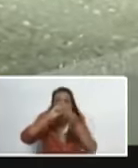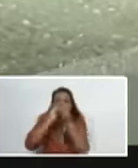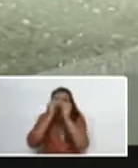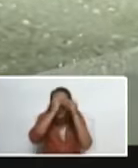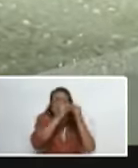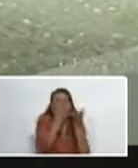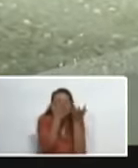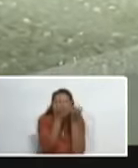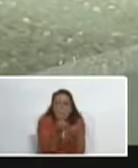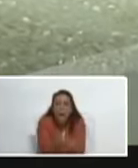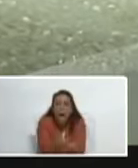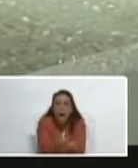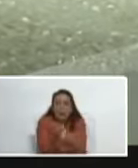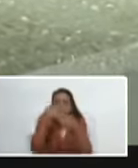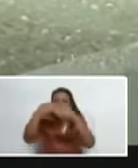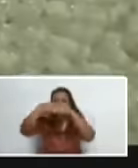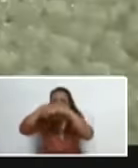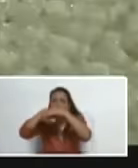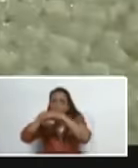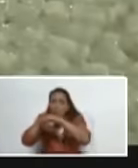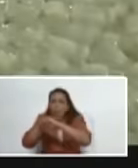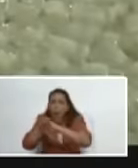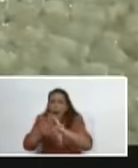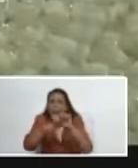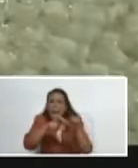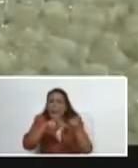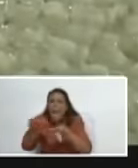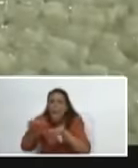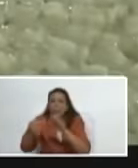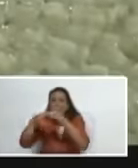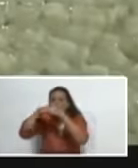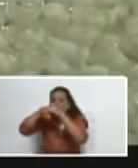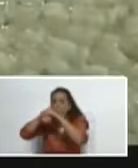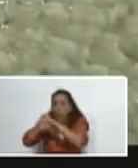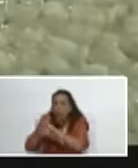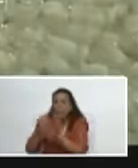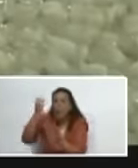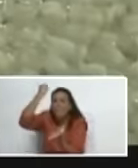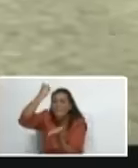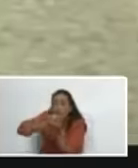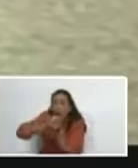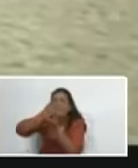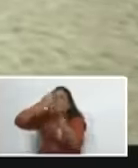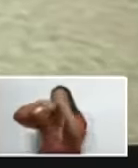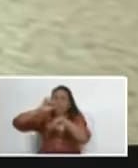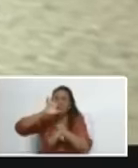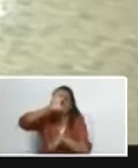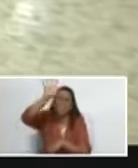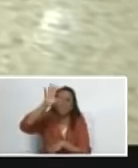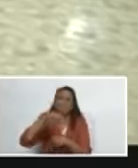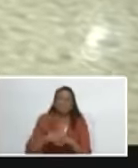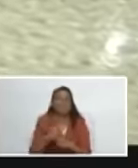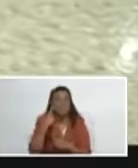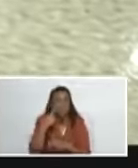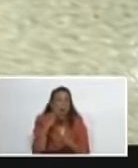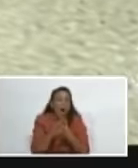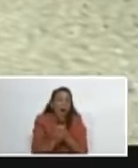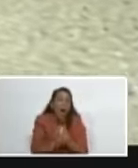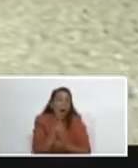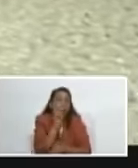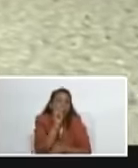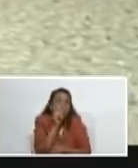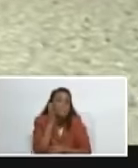de secado y al mismo tiempo ya del producto final con calidad para la exportación. Yo quisiera que el compañero